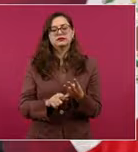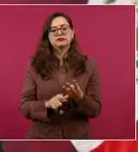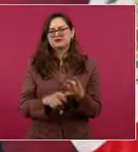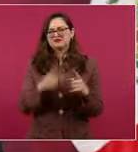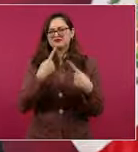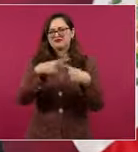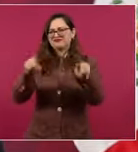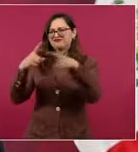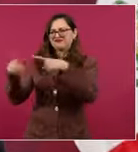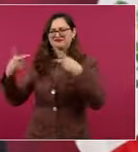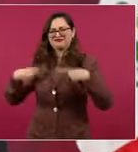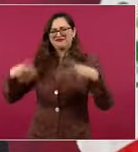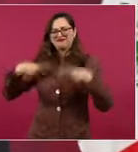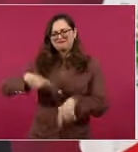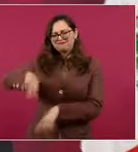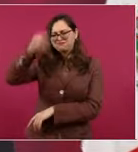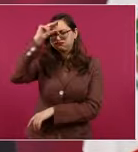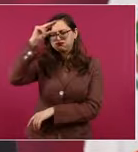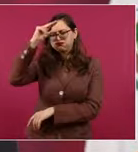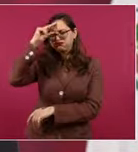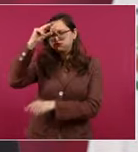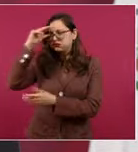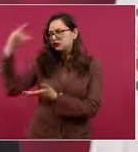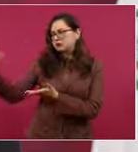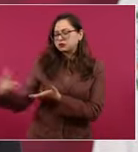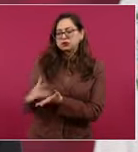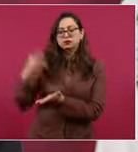y muchos otros.